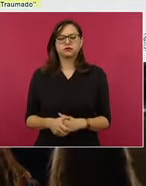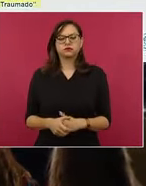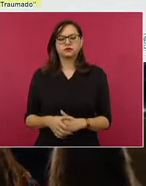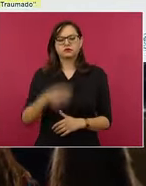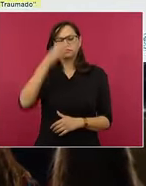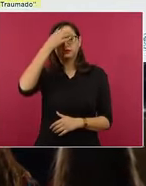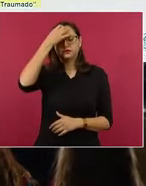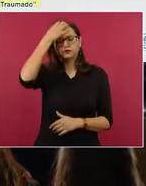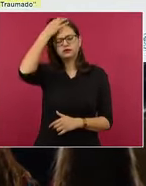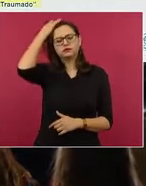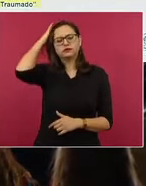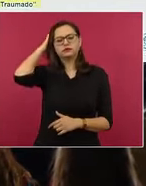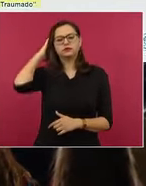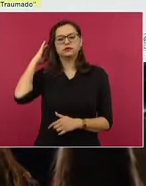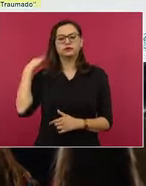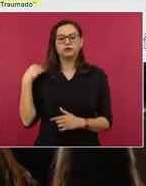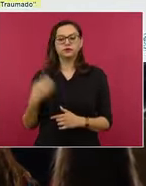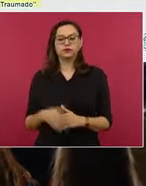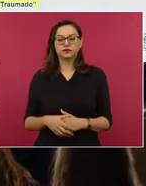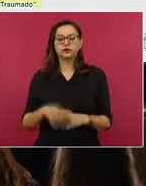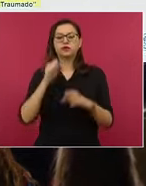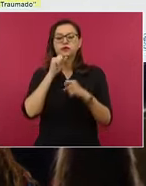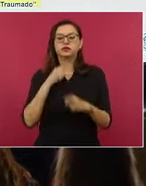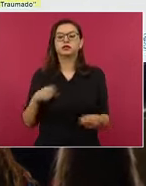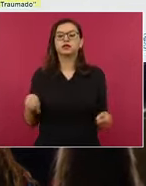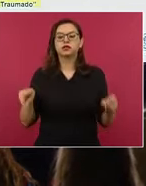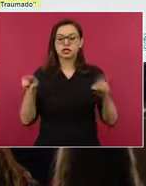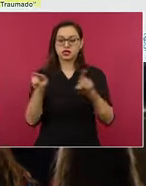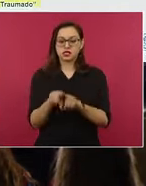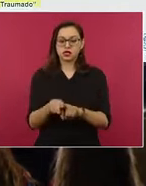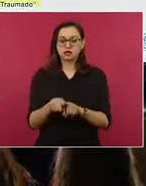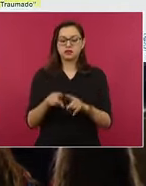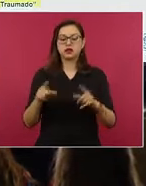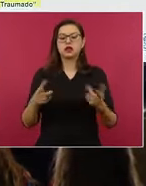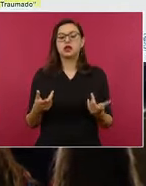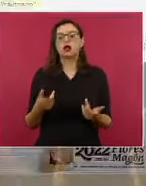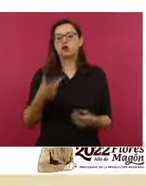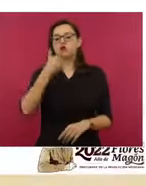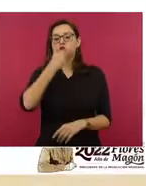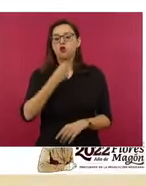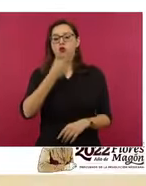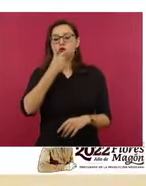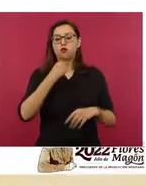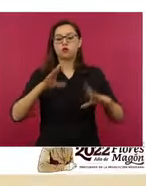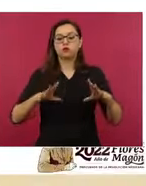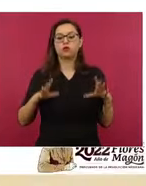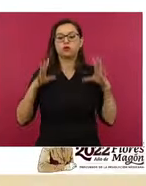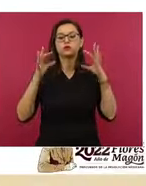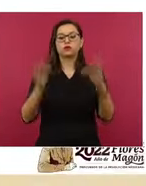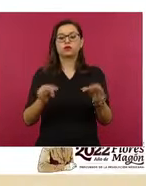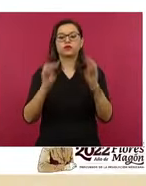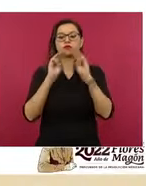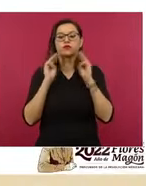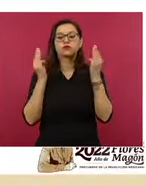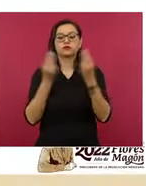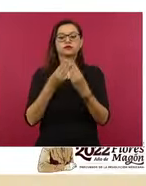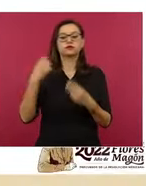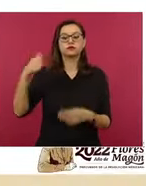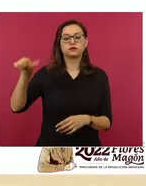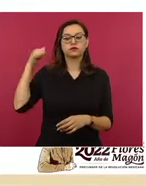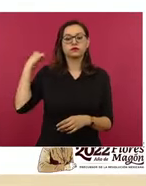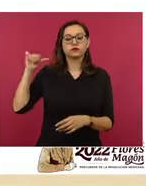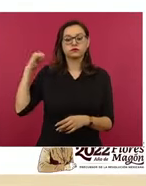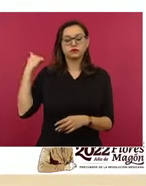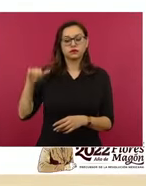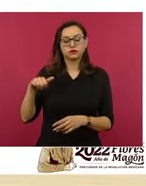Está la detención del fundador del cártel independiente de Acapulco. Él tiene nombre Abner